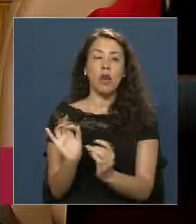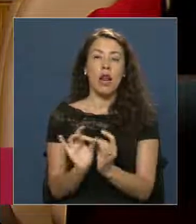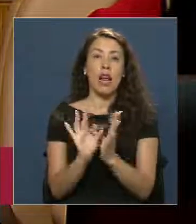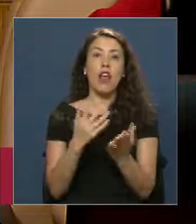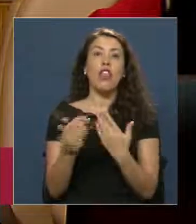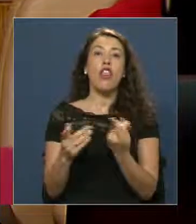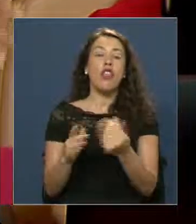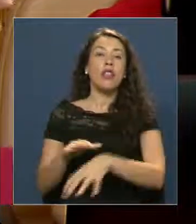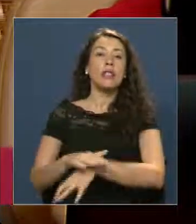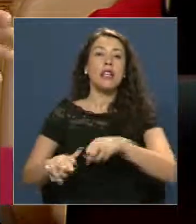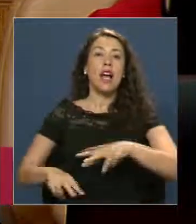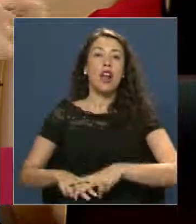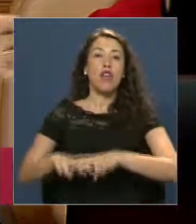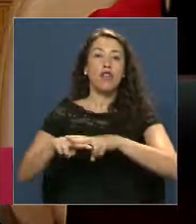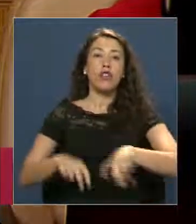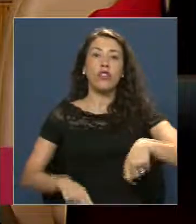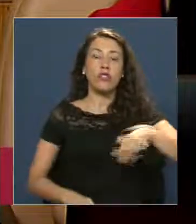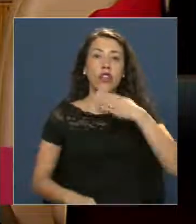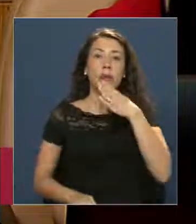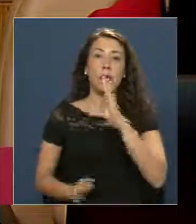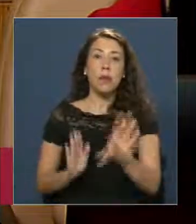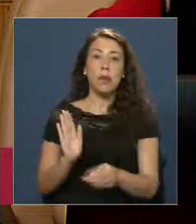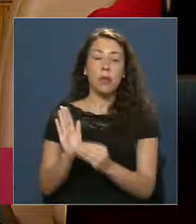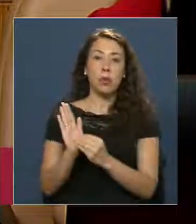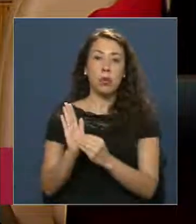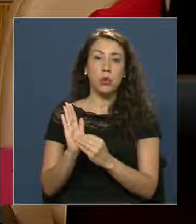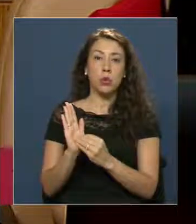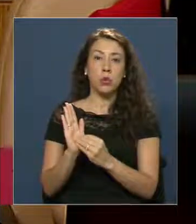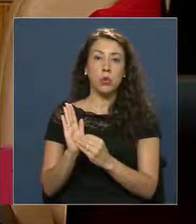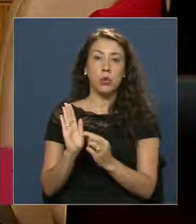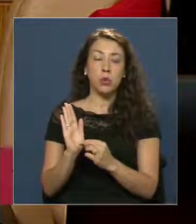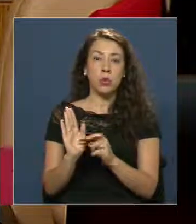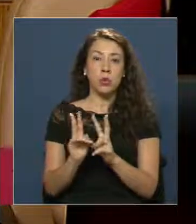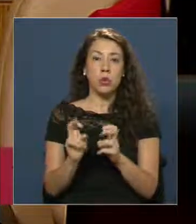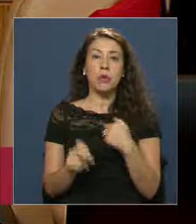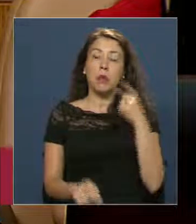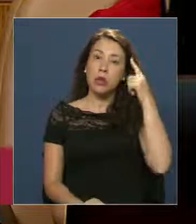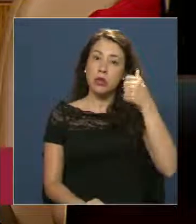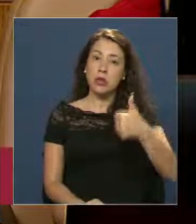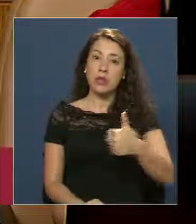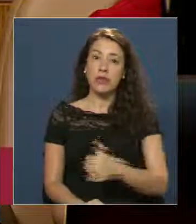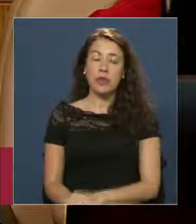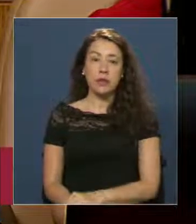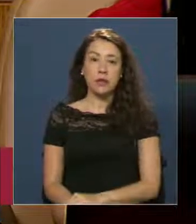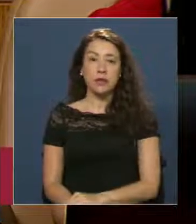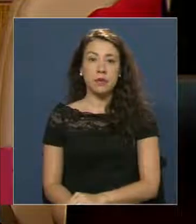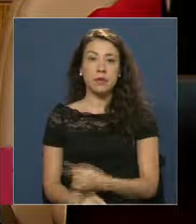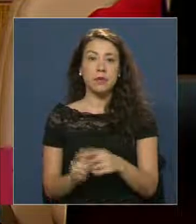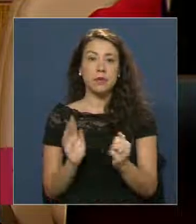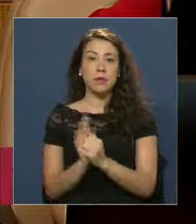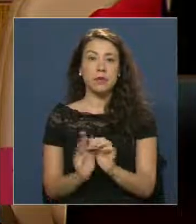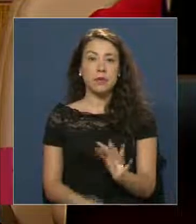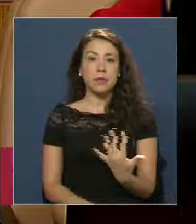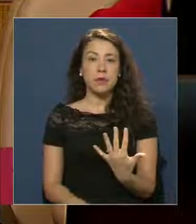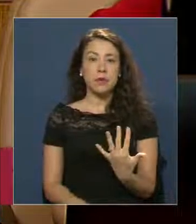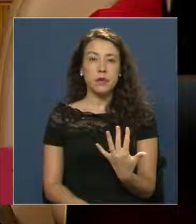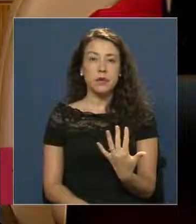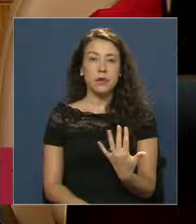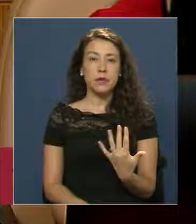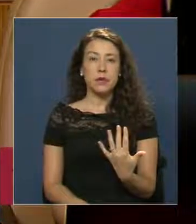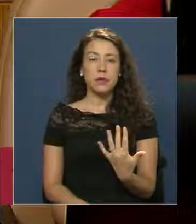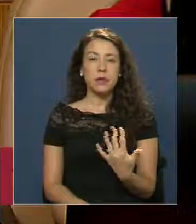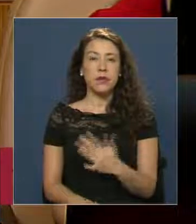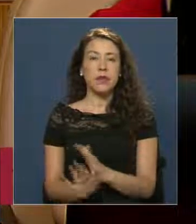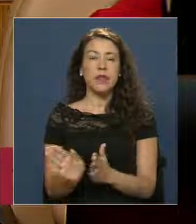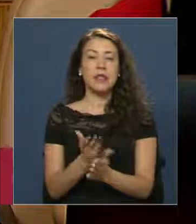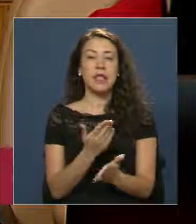de dónde sacan estos recursos. El Senado también incorporó ese punto, nos parece muy bien. En el artículo quinto se